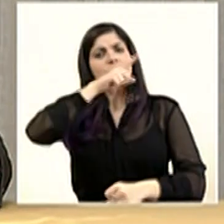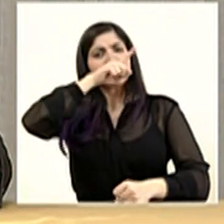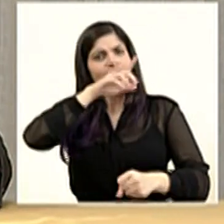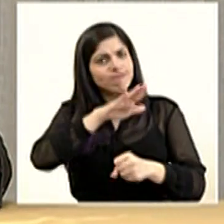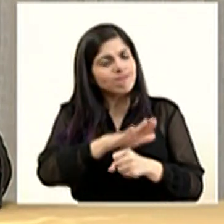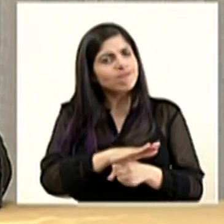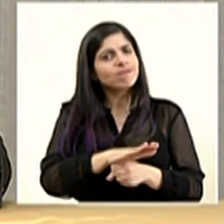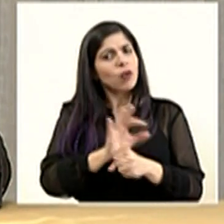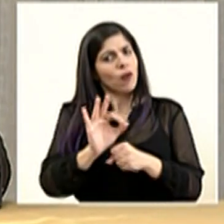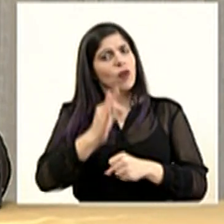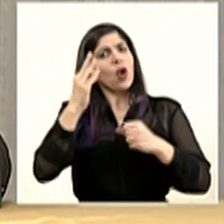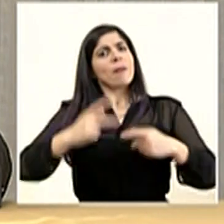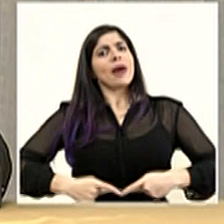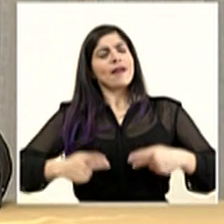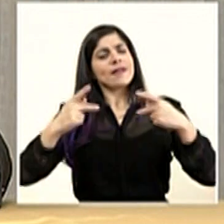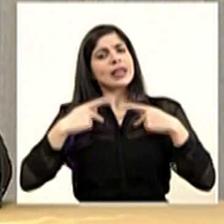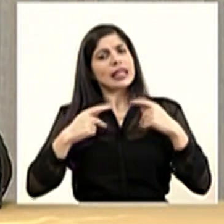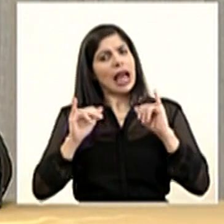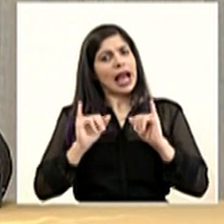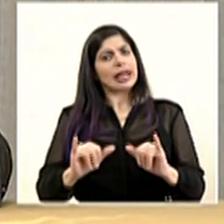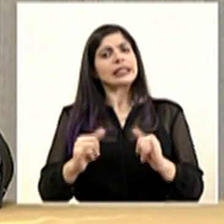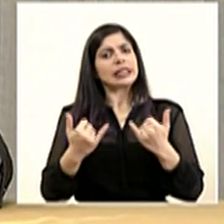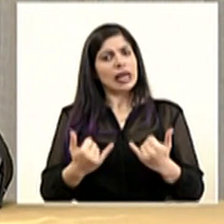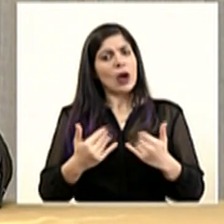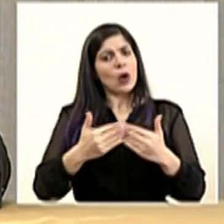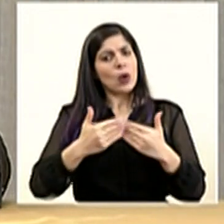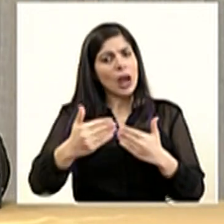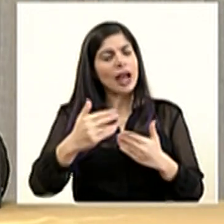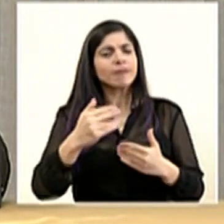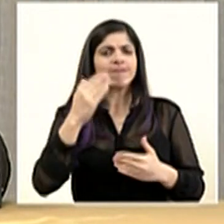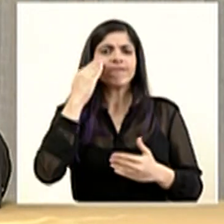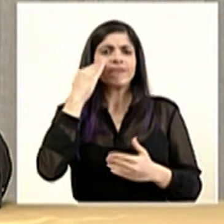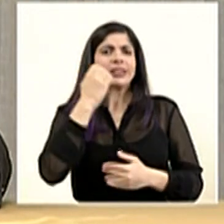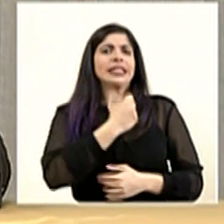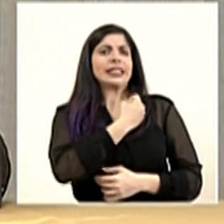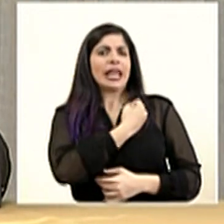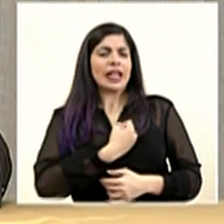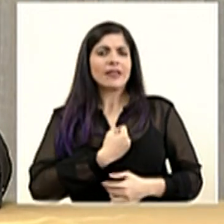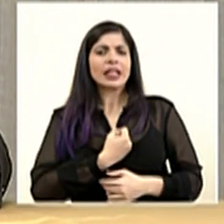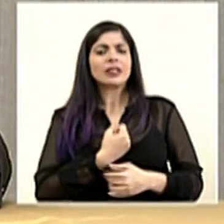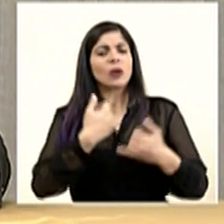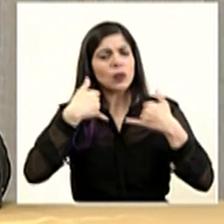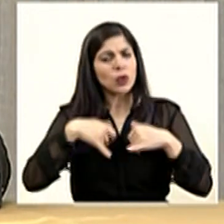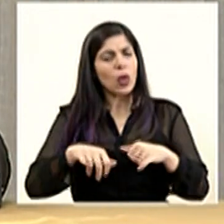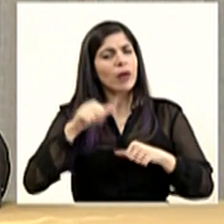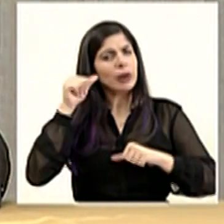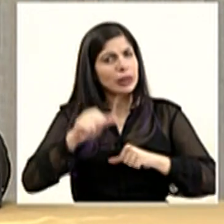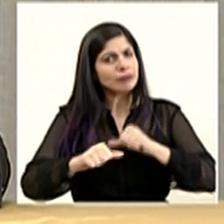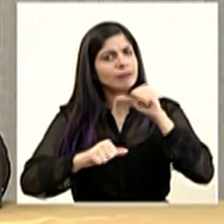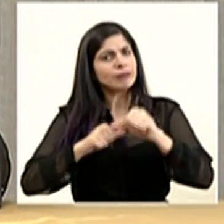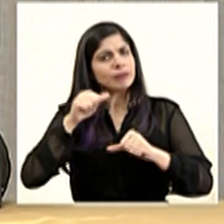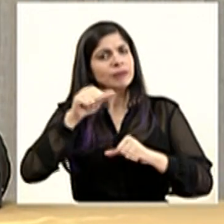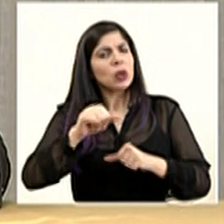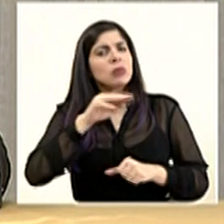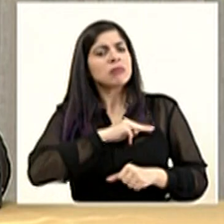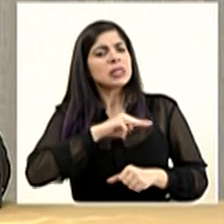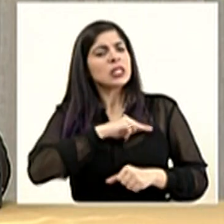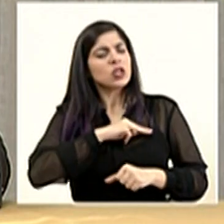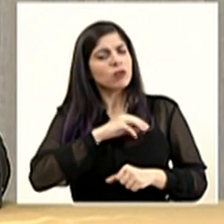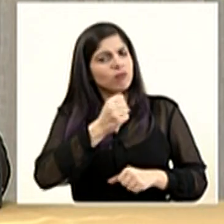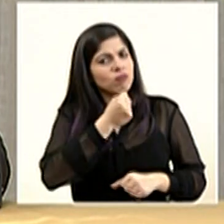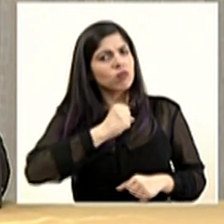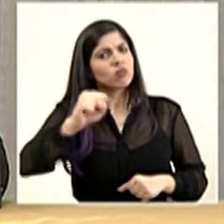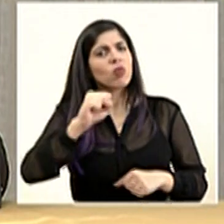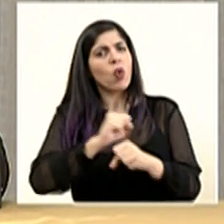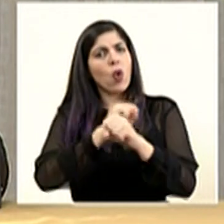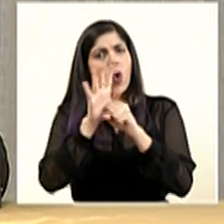ese modo de vida y que significa sacrificio, que significa todavía persistir en esta misión contra el